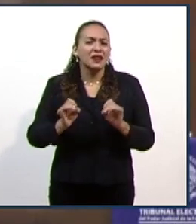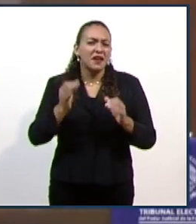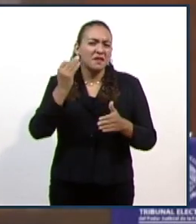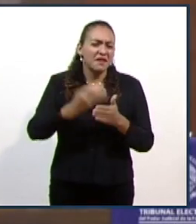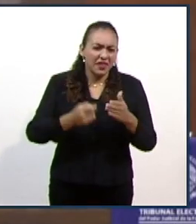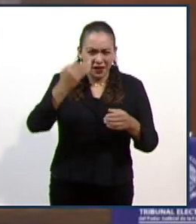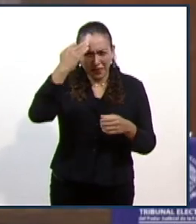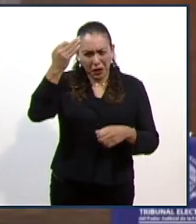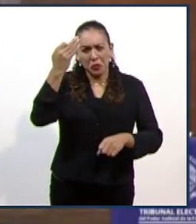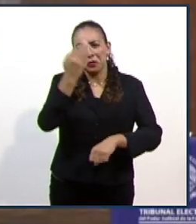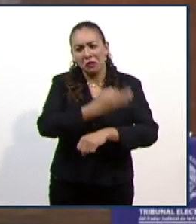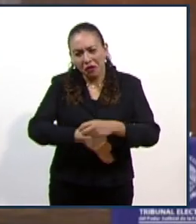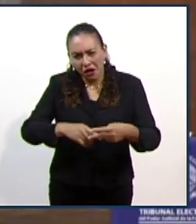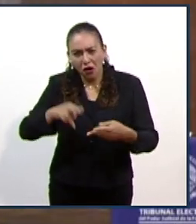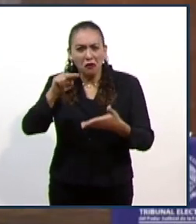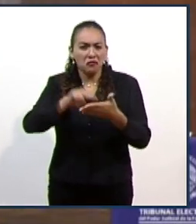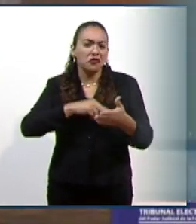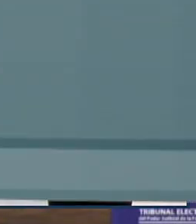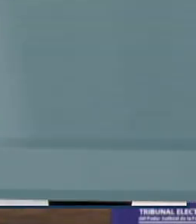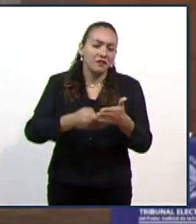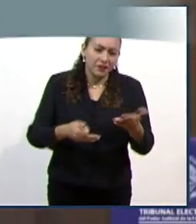acto que no es definitivo.